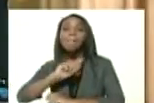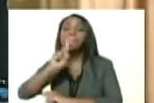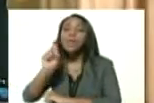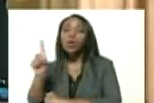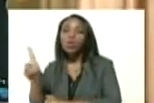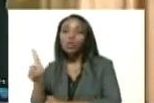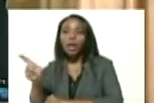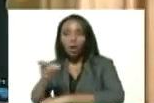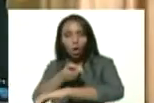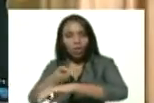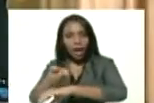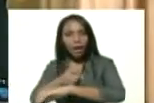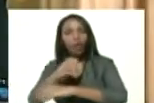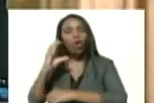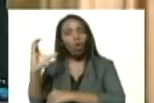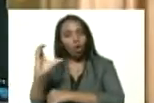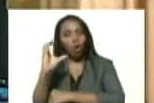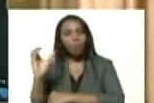gobierno de colombia